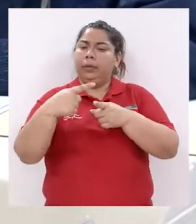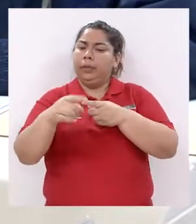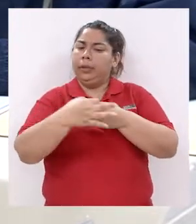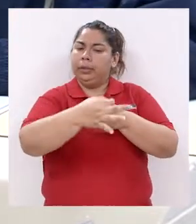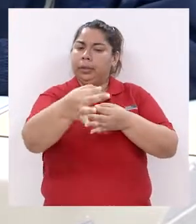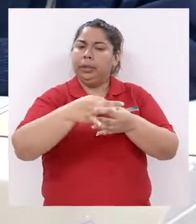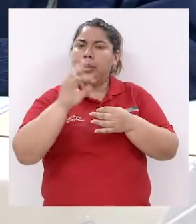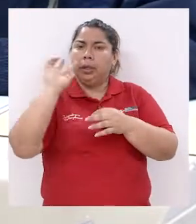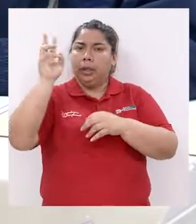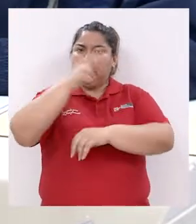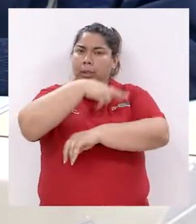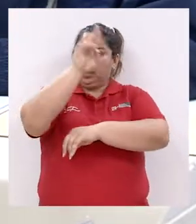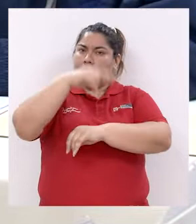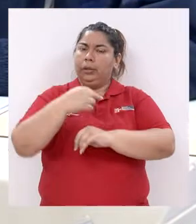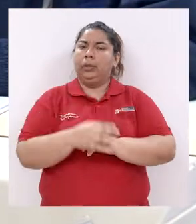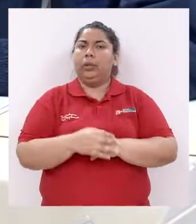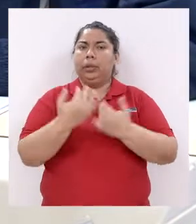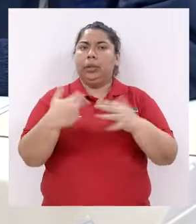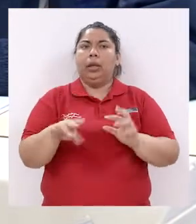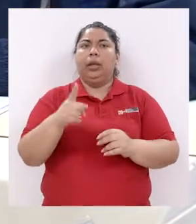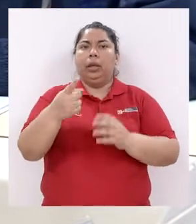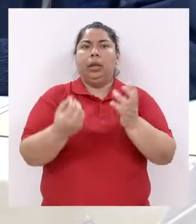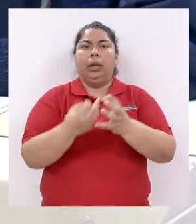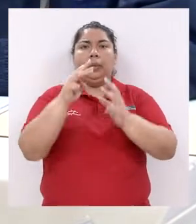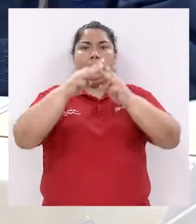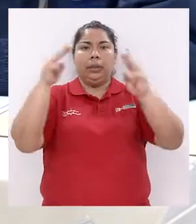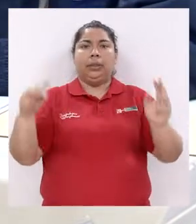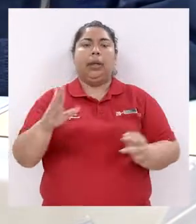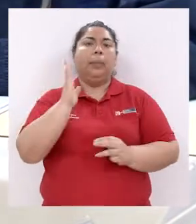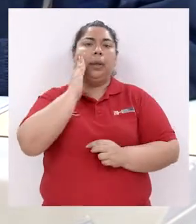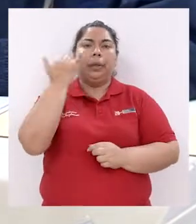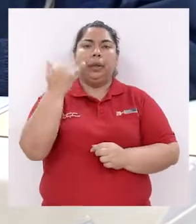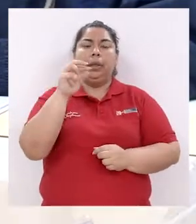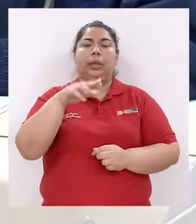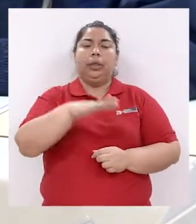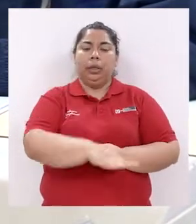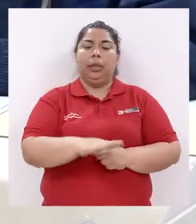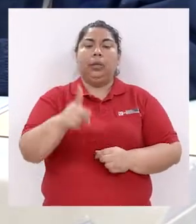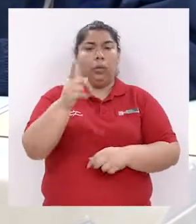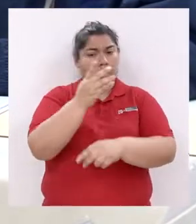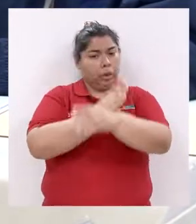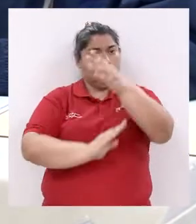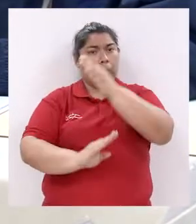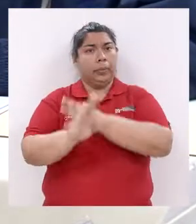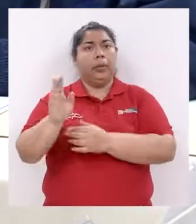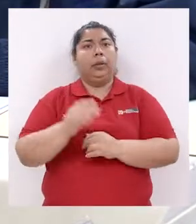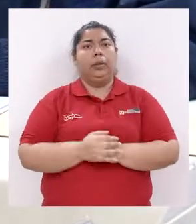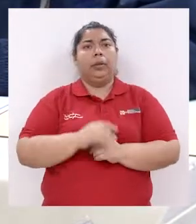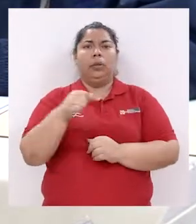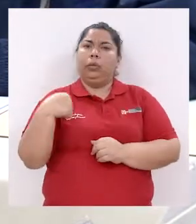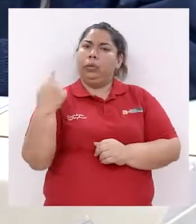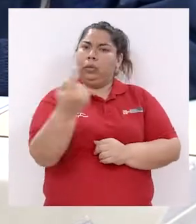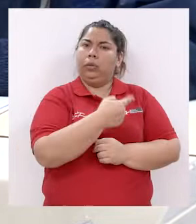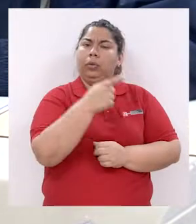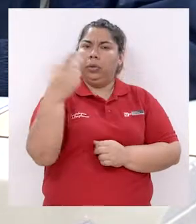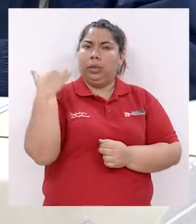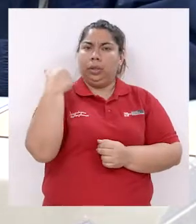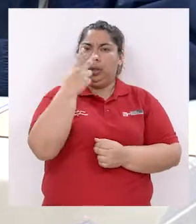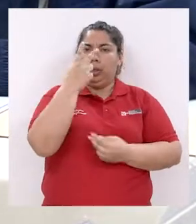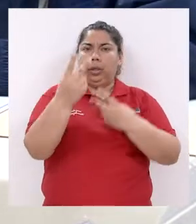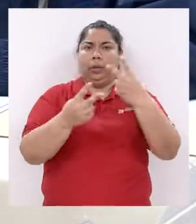regiones seguramente al final veremos, por ejemplo, la instalación de la Mesa Madre-Niño, que también discapacidades, es decir, todo lo que tiene que